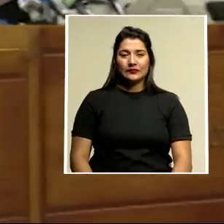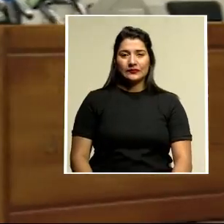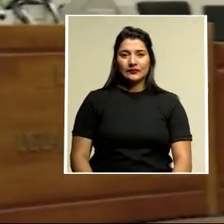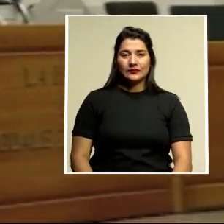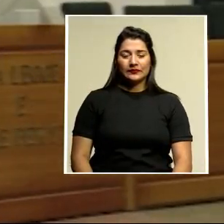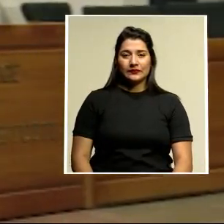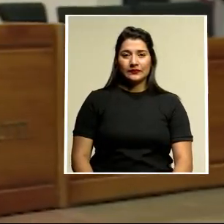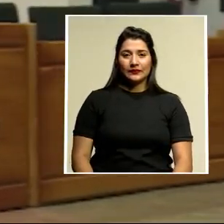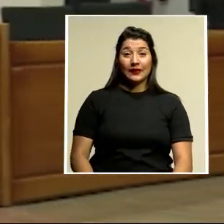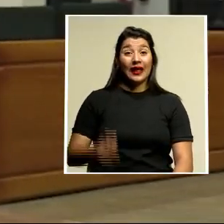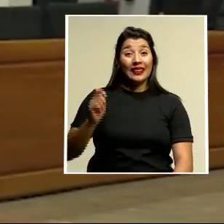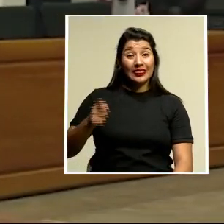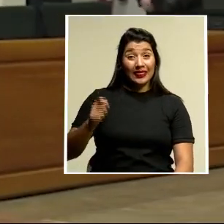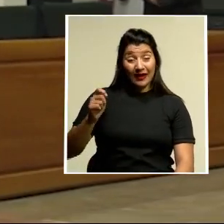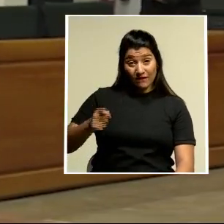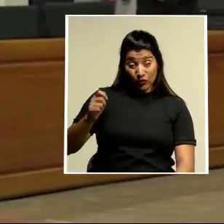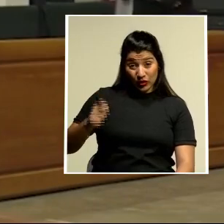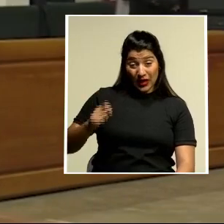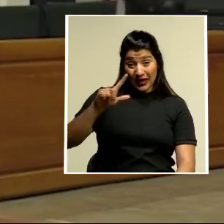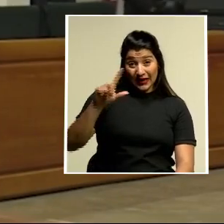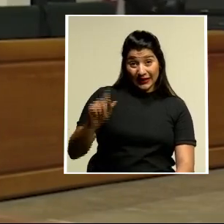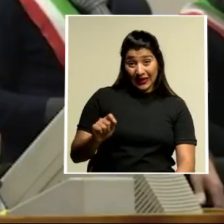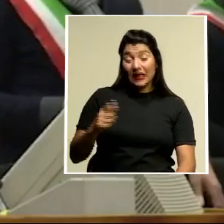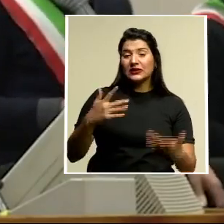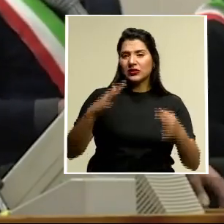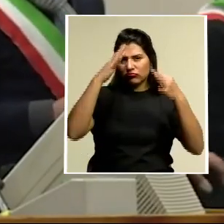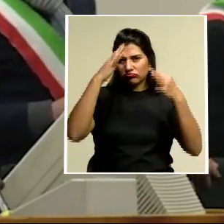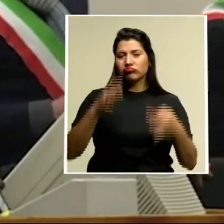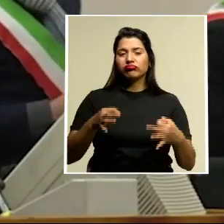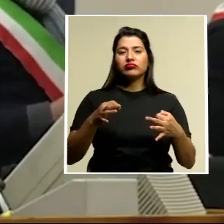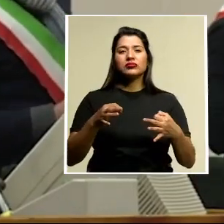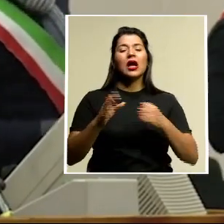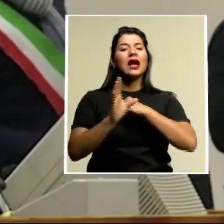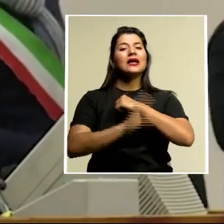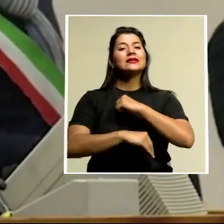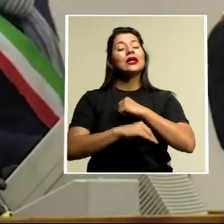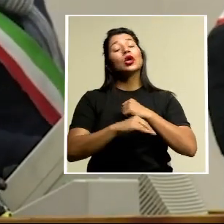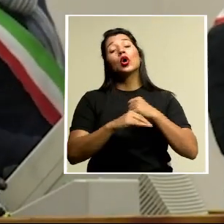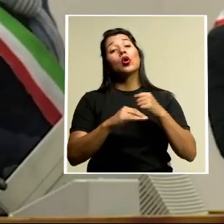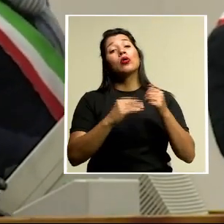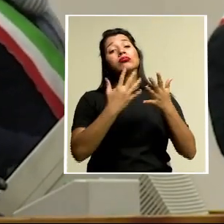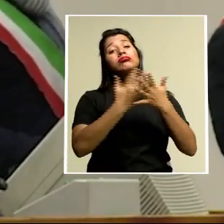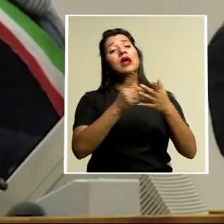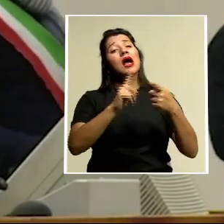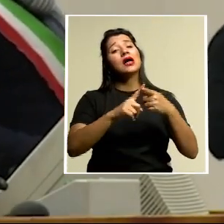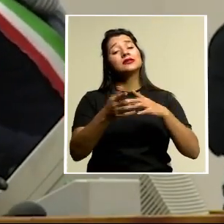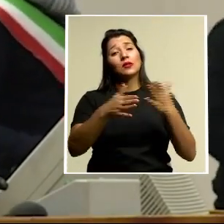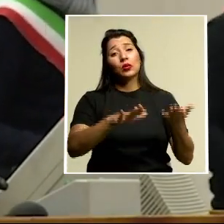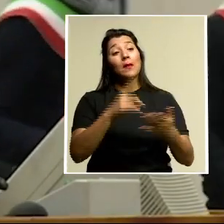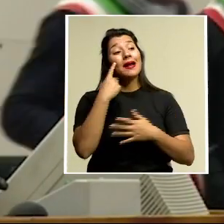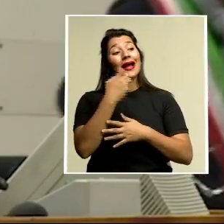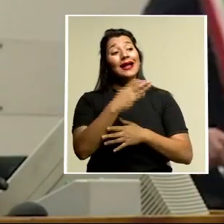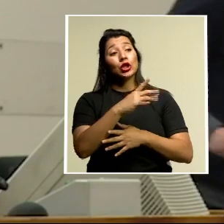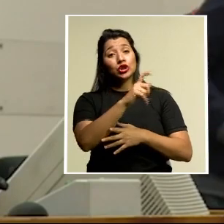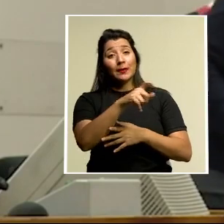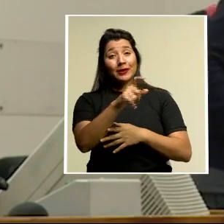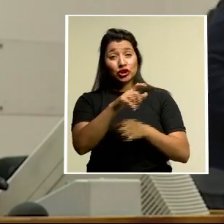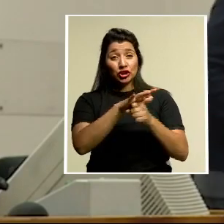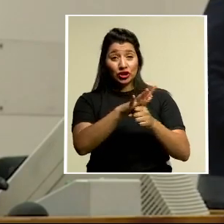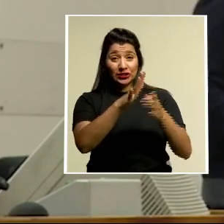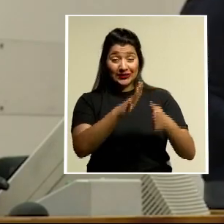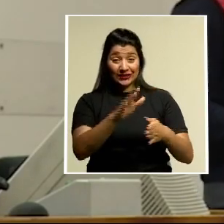mismo que ha vivido la parte de la sociedad nicaragüense. La hijastra de Ortega dice que el mandatario y